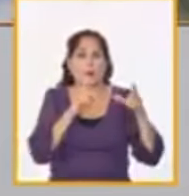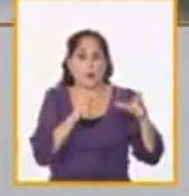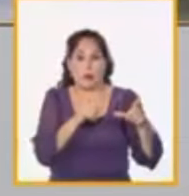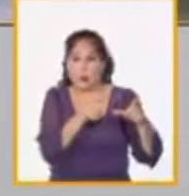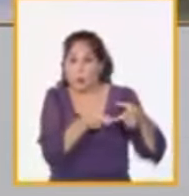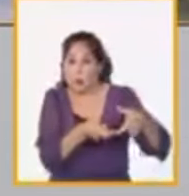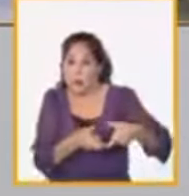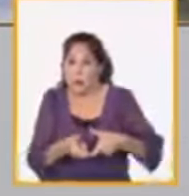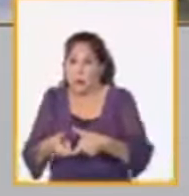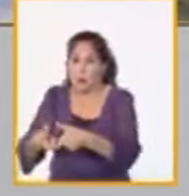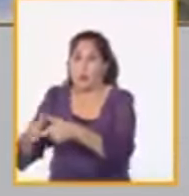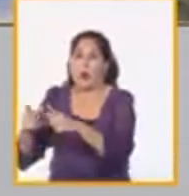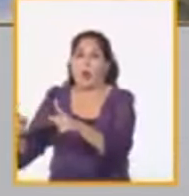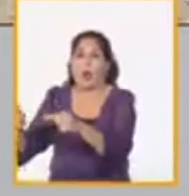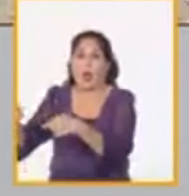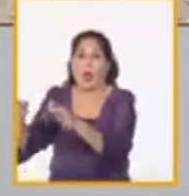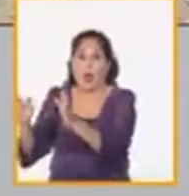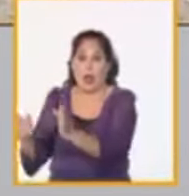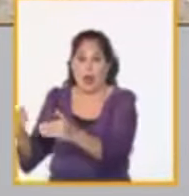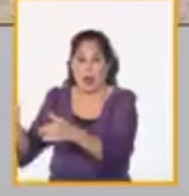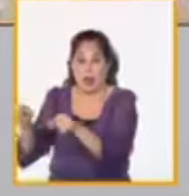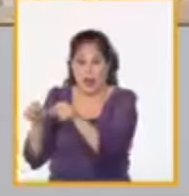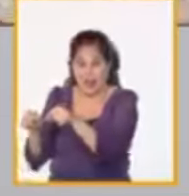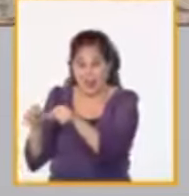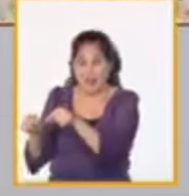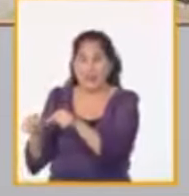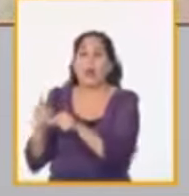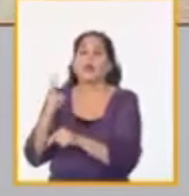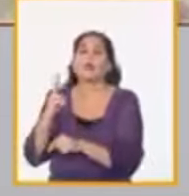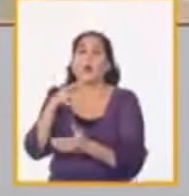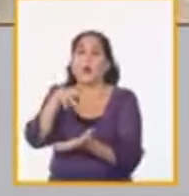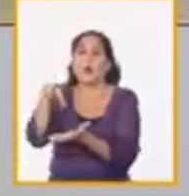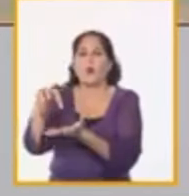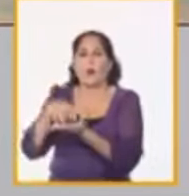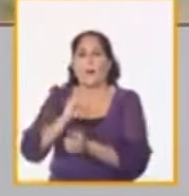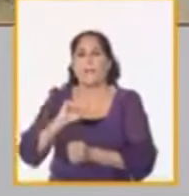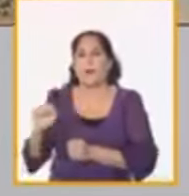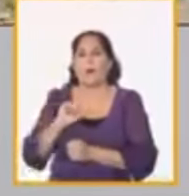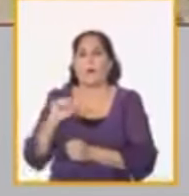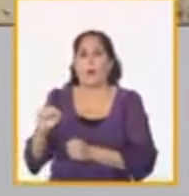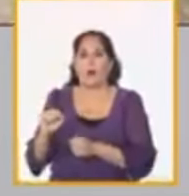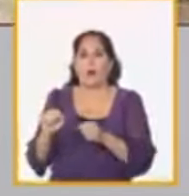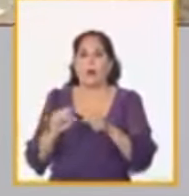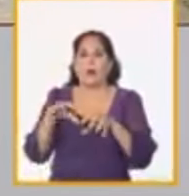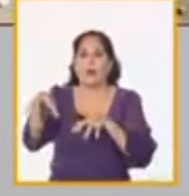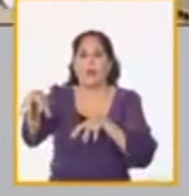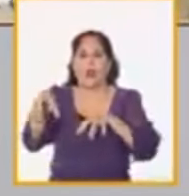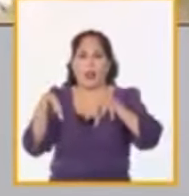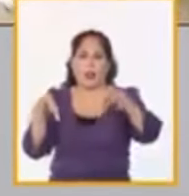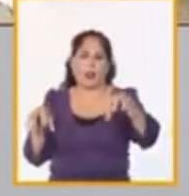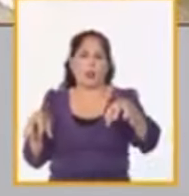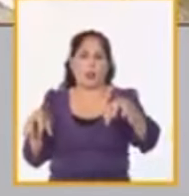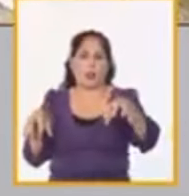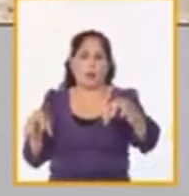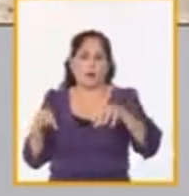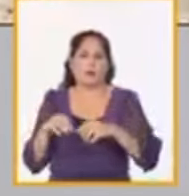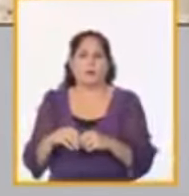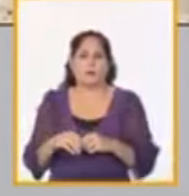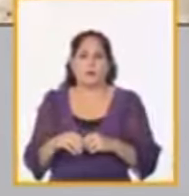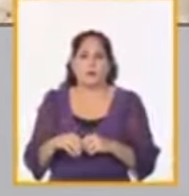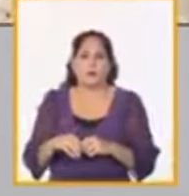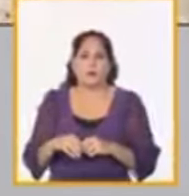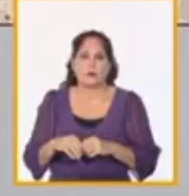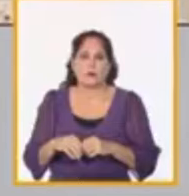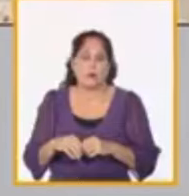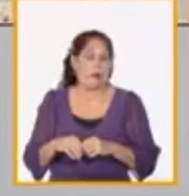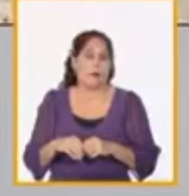tiene una estación de bombeo y dos estaciones de rebombeo. Eso estaban en diferentes circuitos. Uh-huh. Y no había forma, cuando